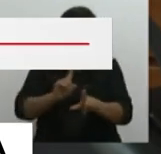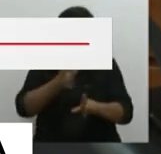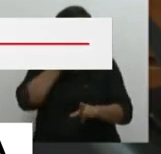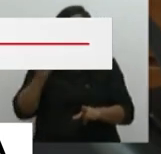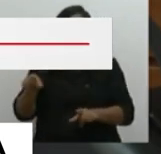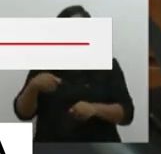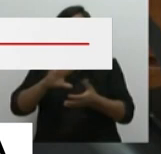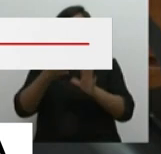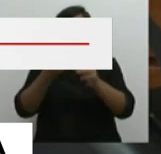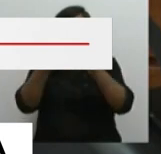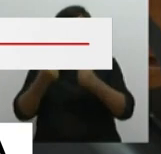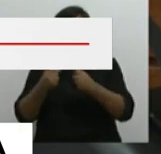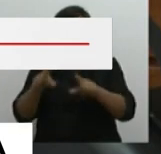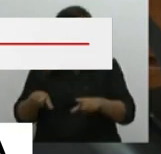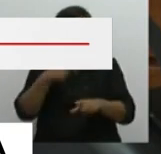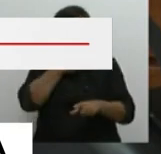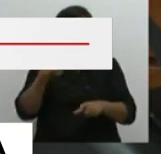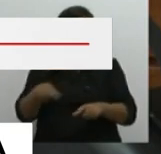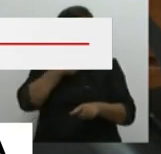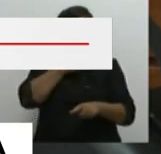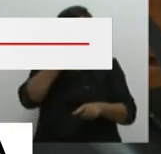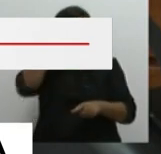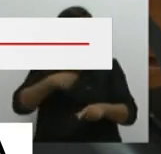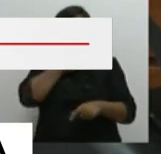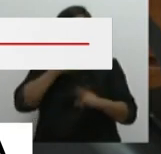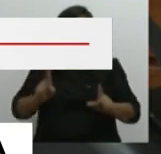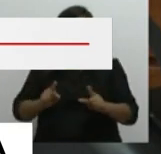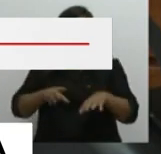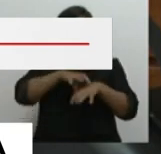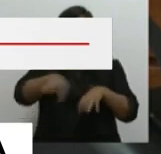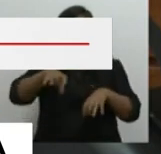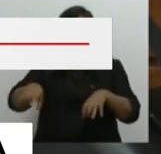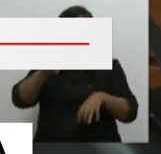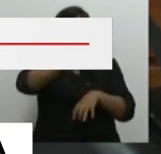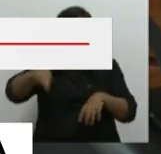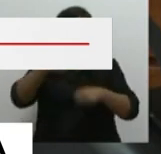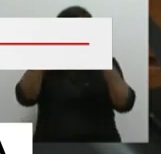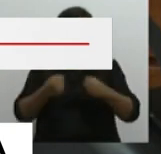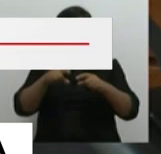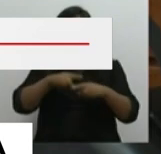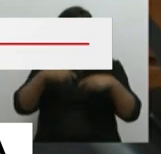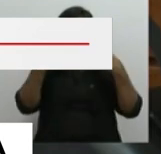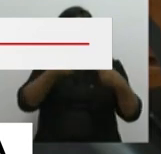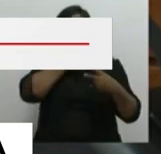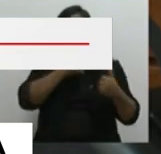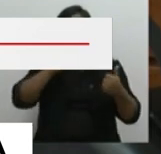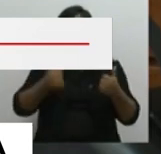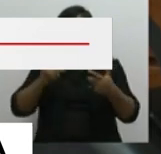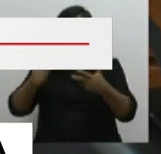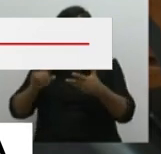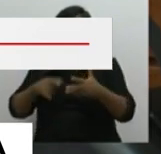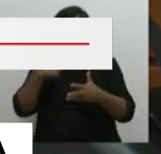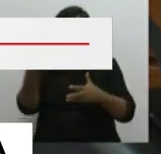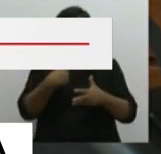Son los caprichos de algún sector que dice, no, vamos a hacer esto, vamos a hacer aquello. Los caprichos, hay que trabajar en la calle y